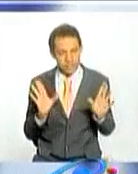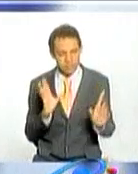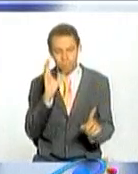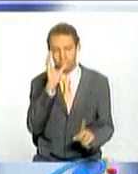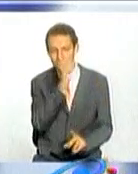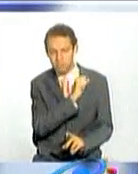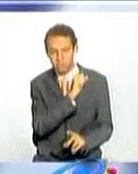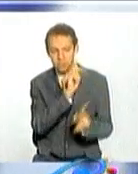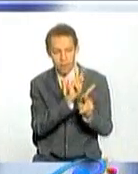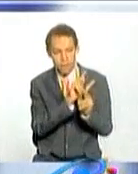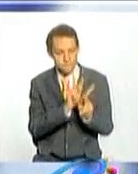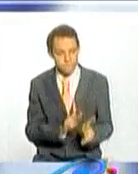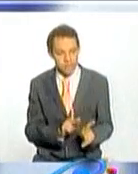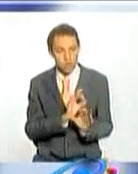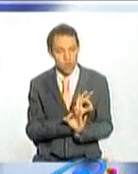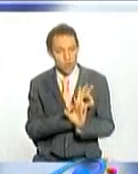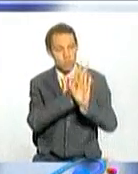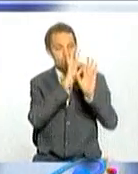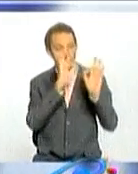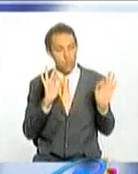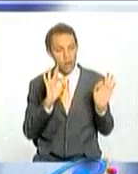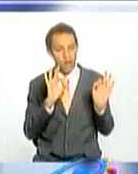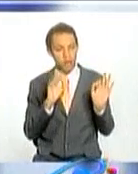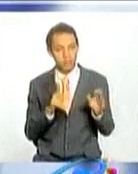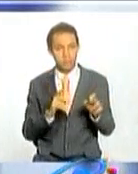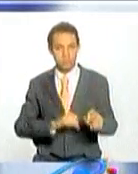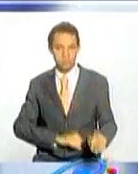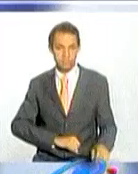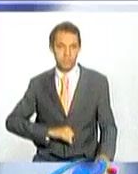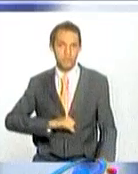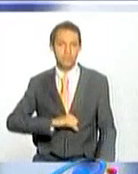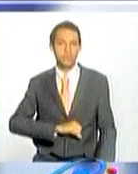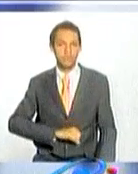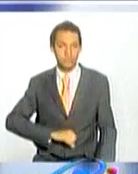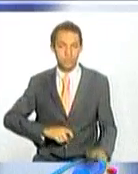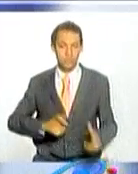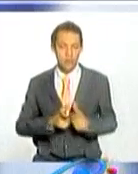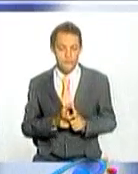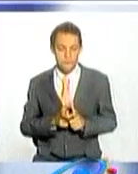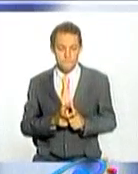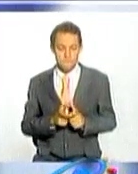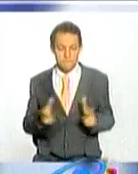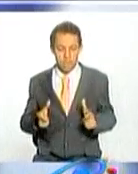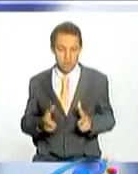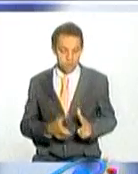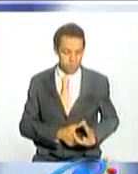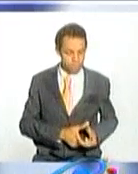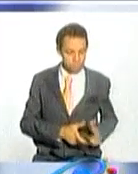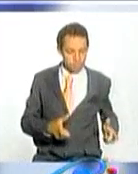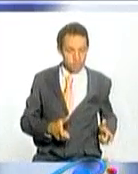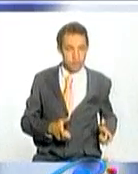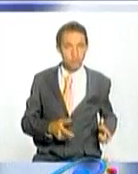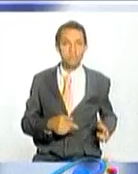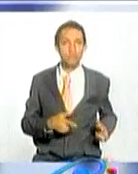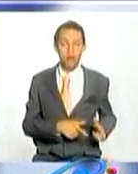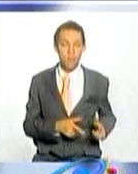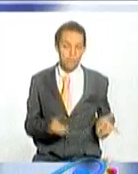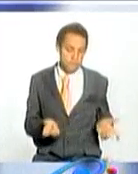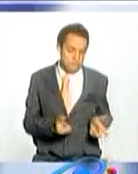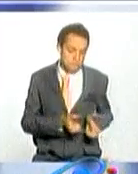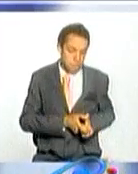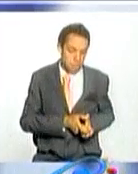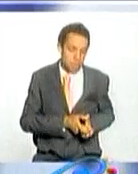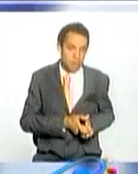pacientes que nunca les han hecho una ecografía, vemos un riñón muy grande de un lado, vamos a ver al otro lado y resulta